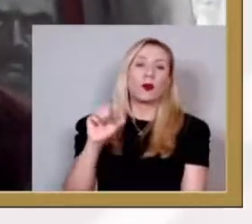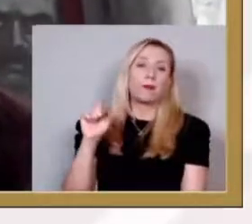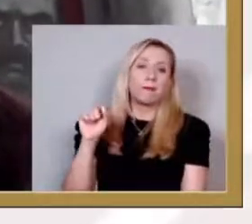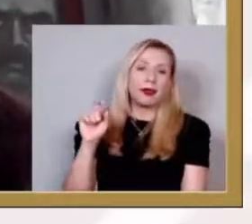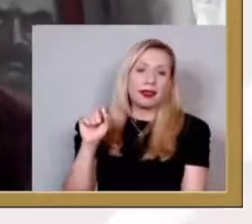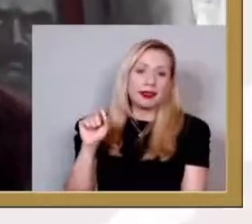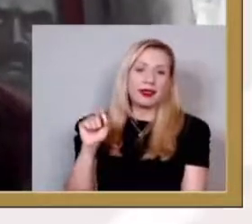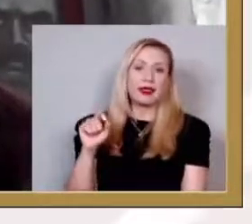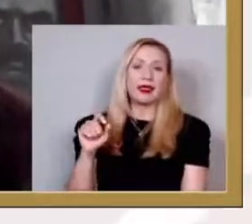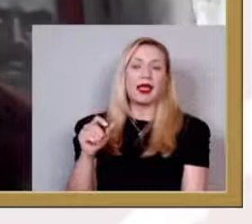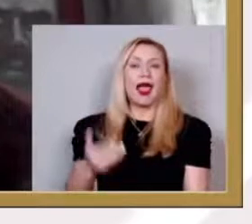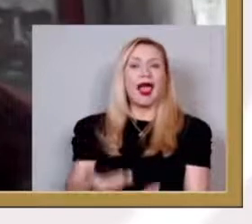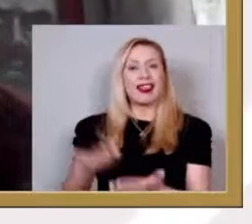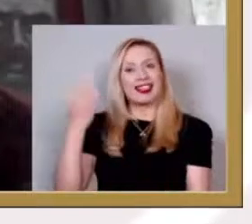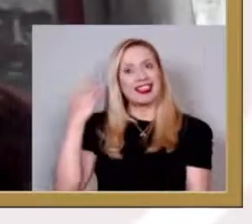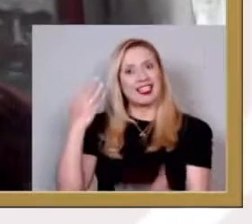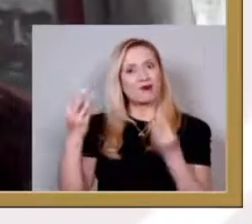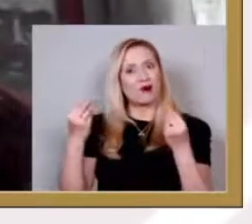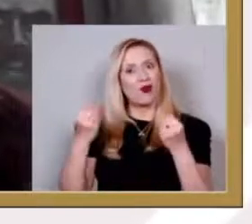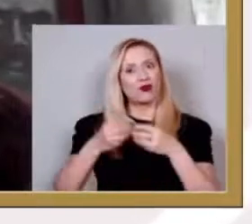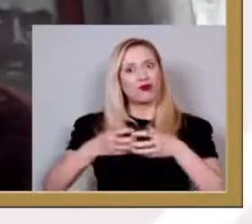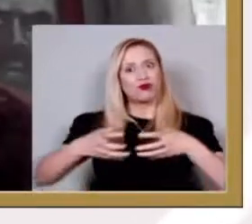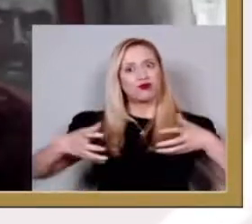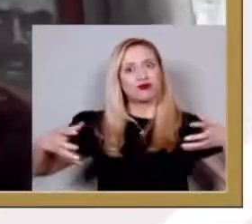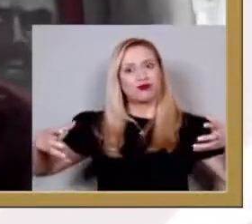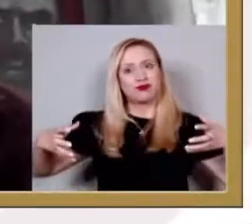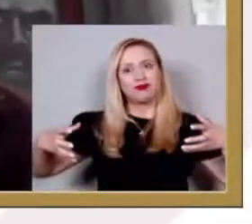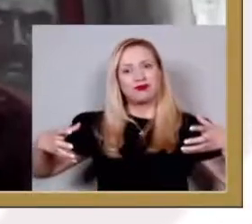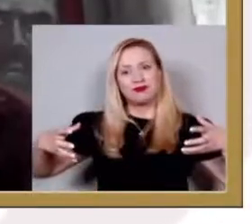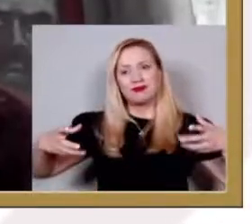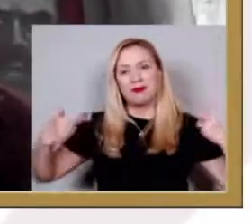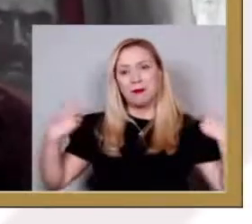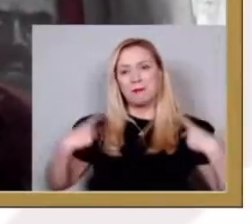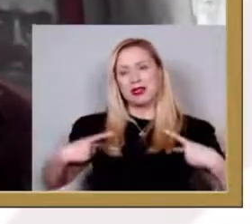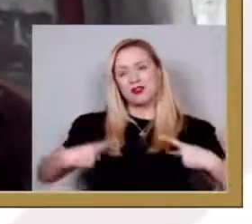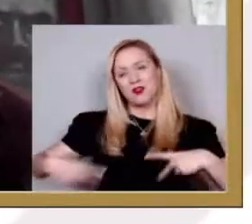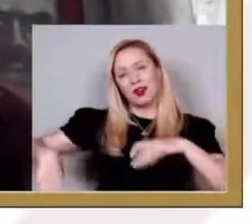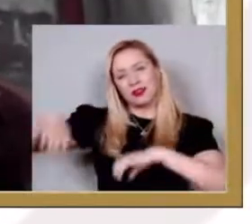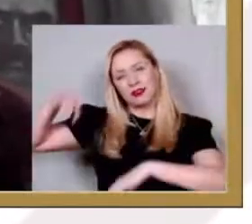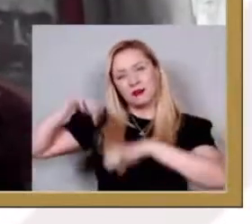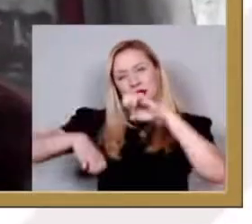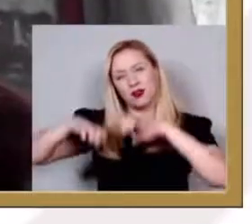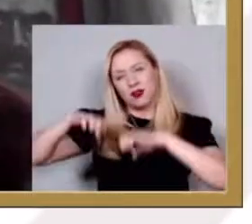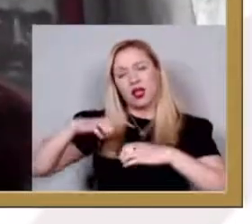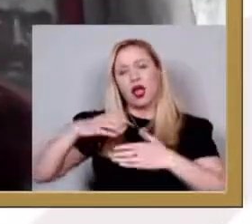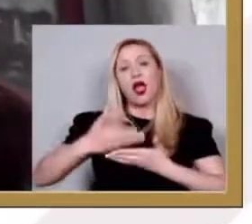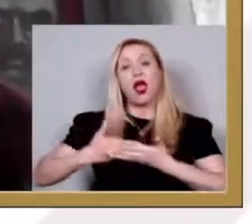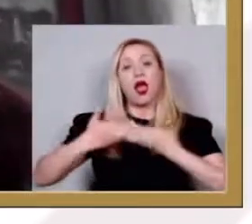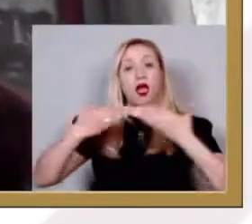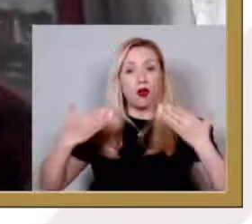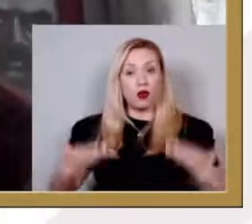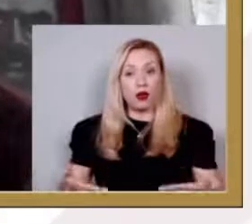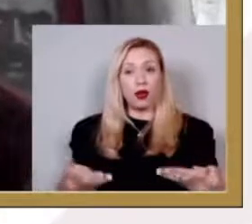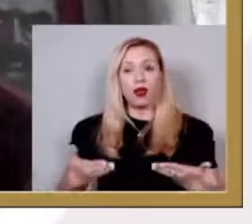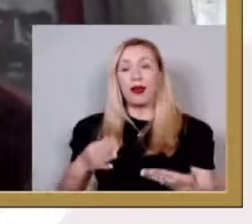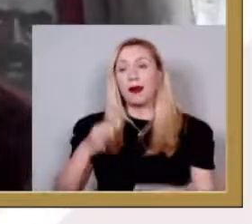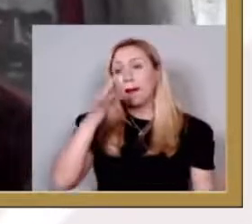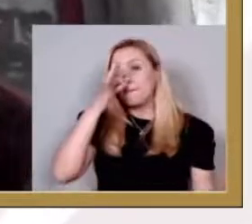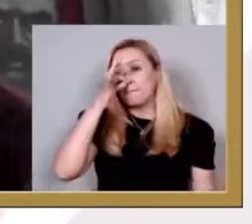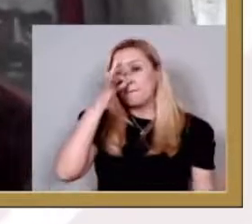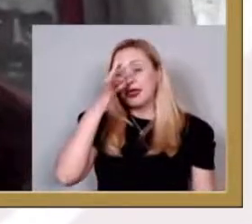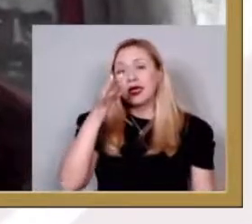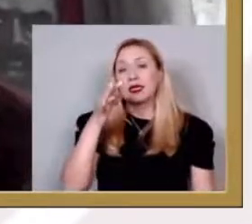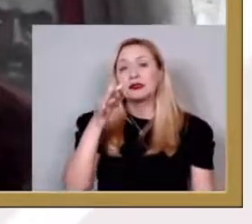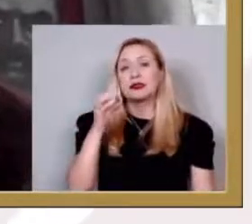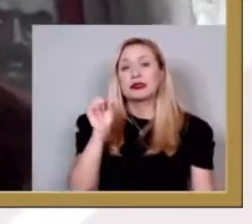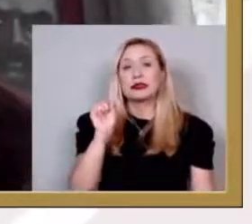juntábamos antes me estoy refiriendo a personas mayores. Ahora nos juntamos apenas 8